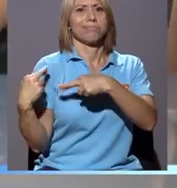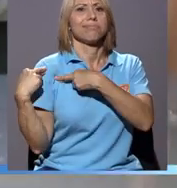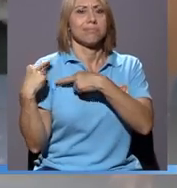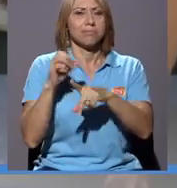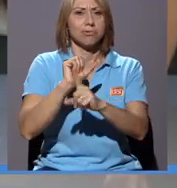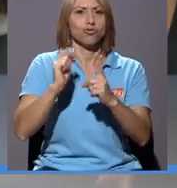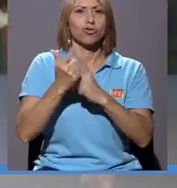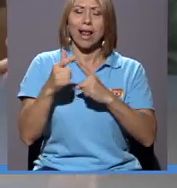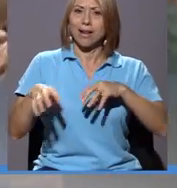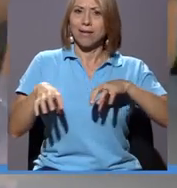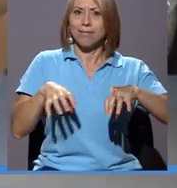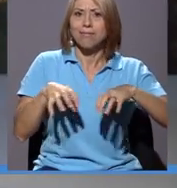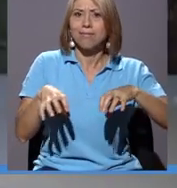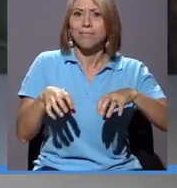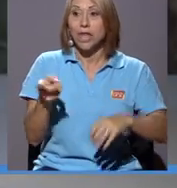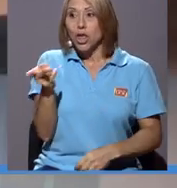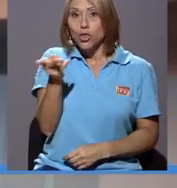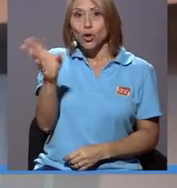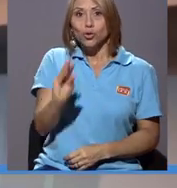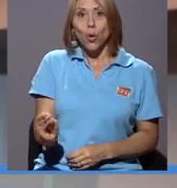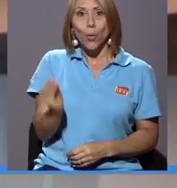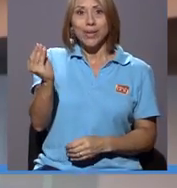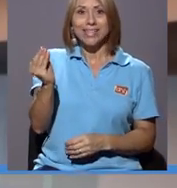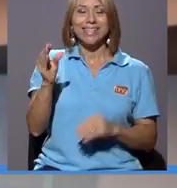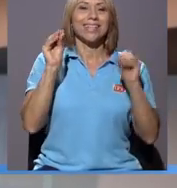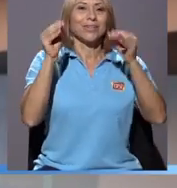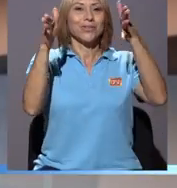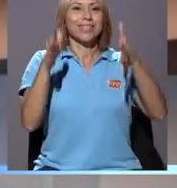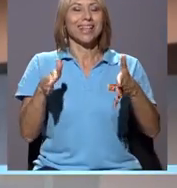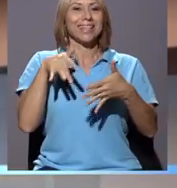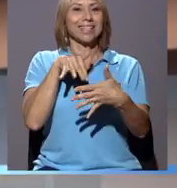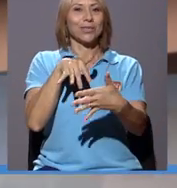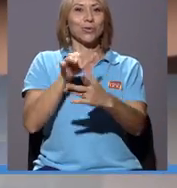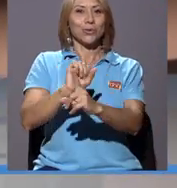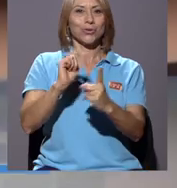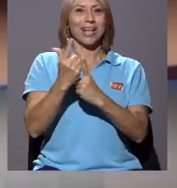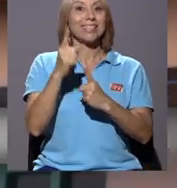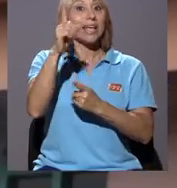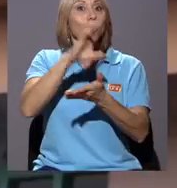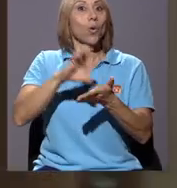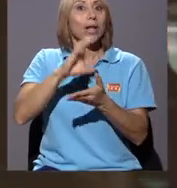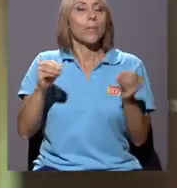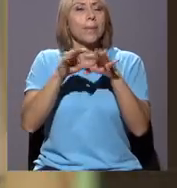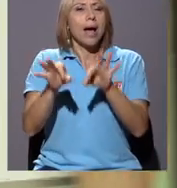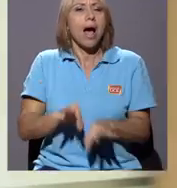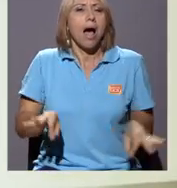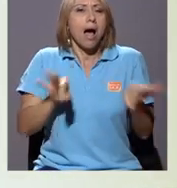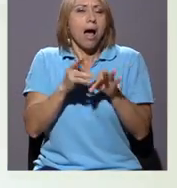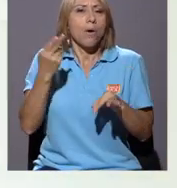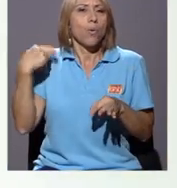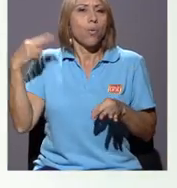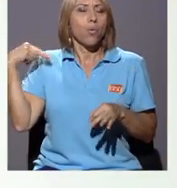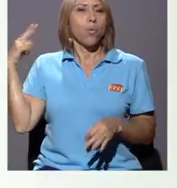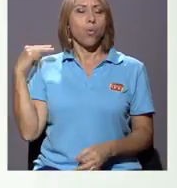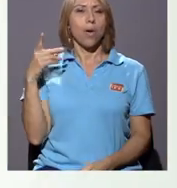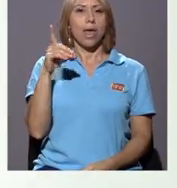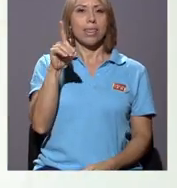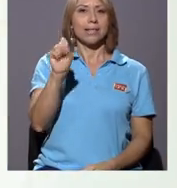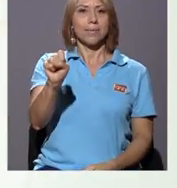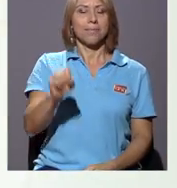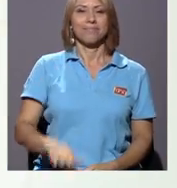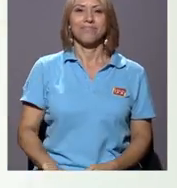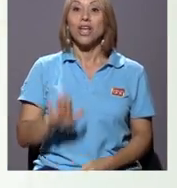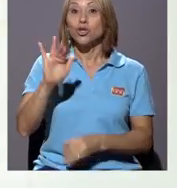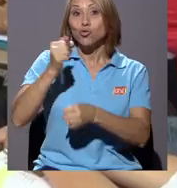activo. Estos dos jóvenes son docentes de estudios sociales en uno de los colegios de más trascendencia histórica en Desamparados. Su